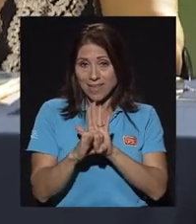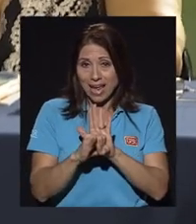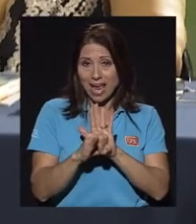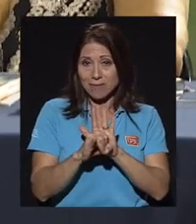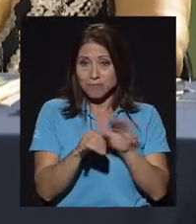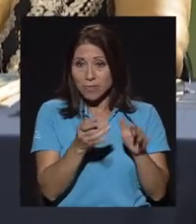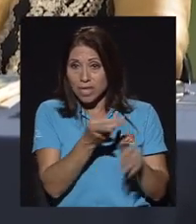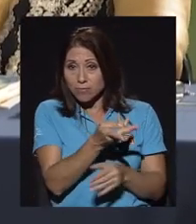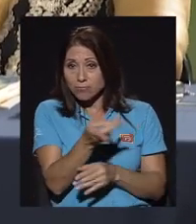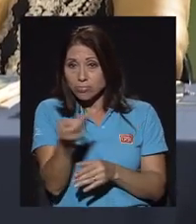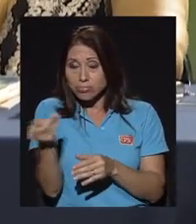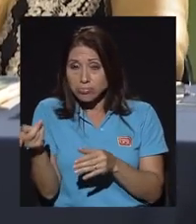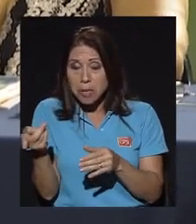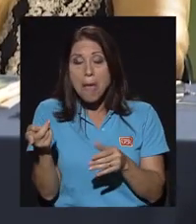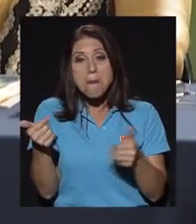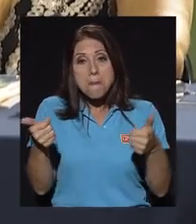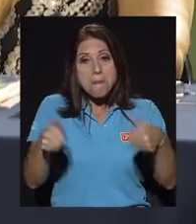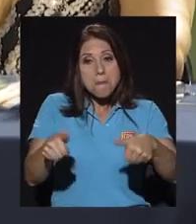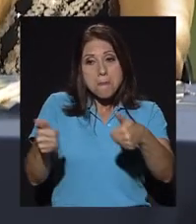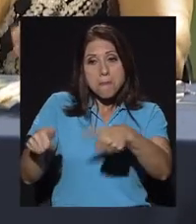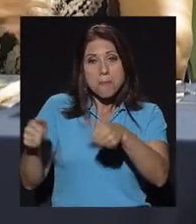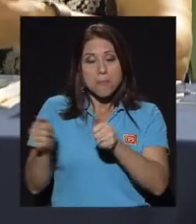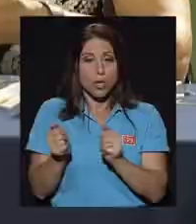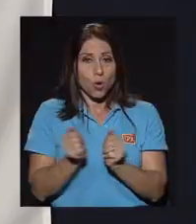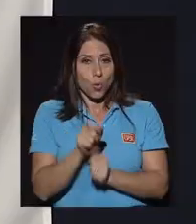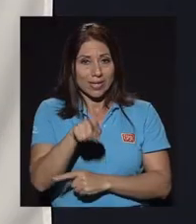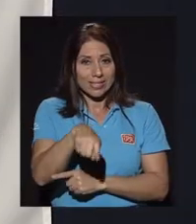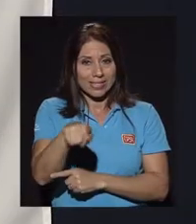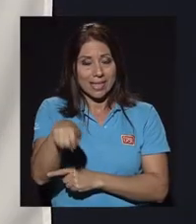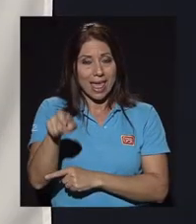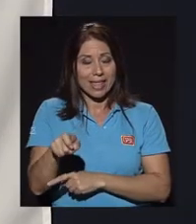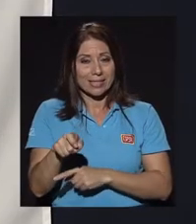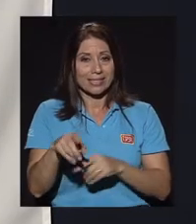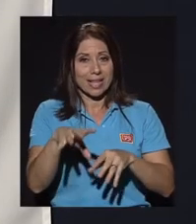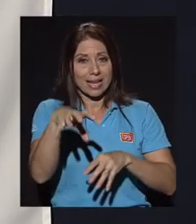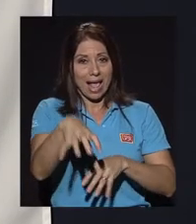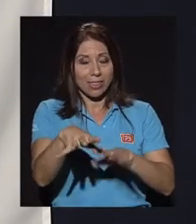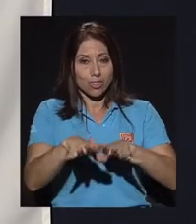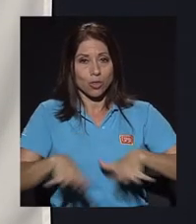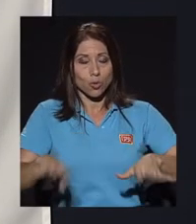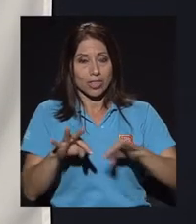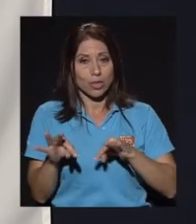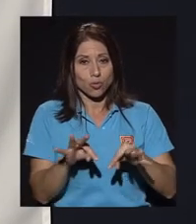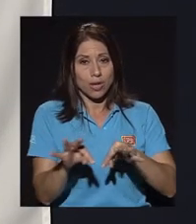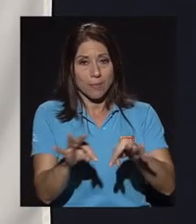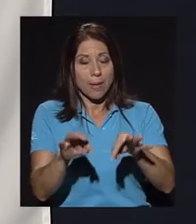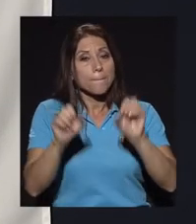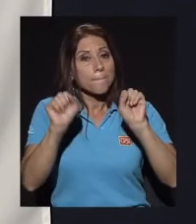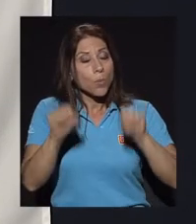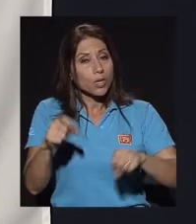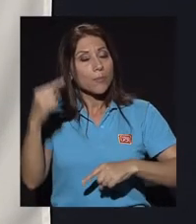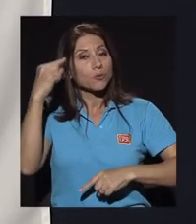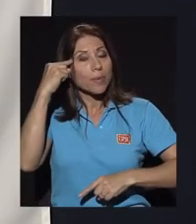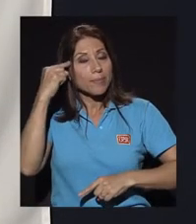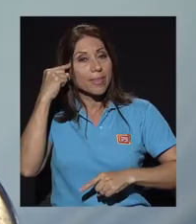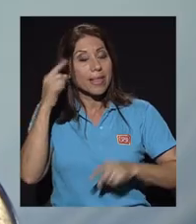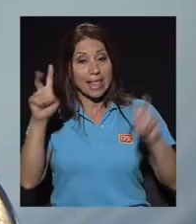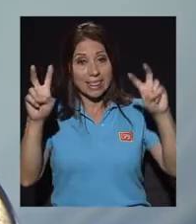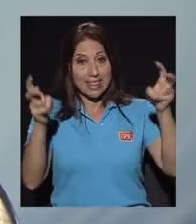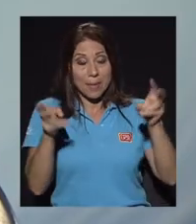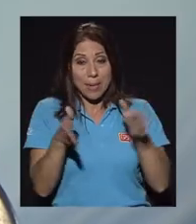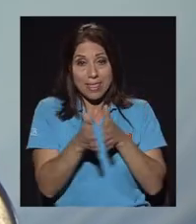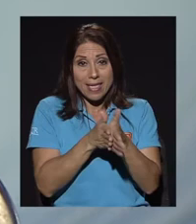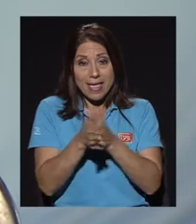varias coincidencias con respecto a las necesidades que tiene el Cantón del Turrialba. Podríamos plantear que el tema de la